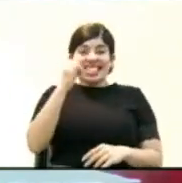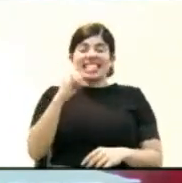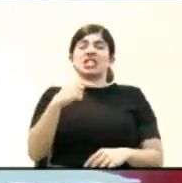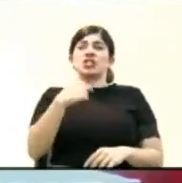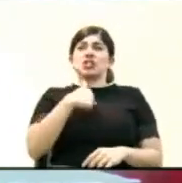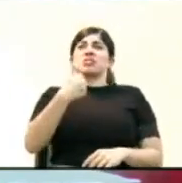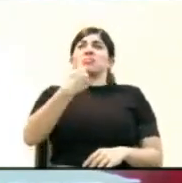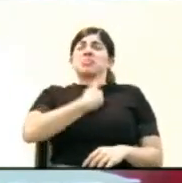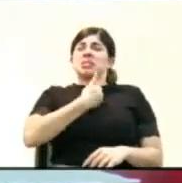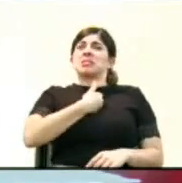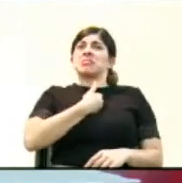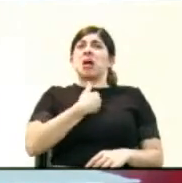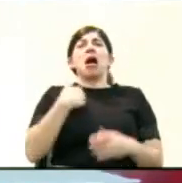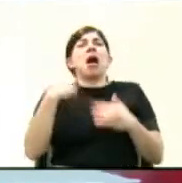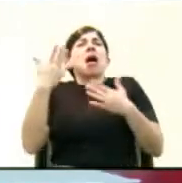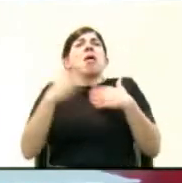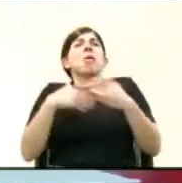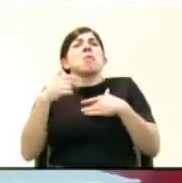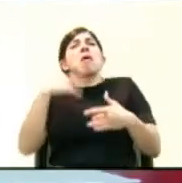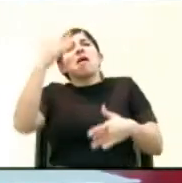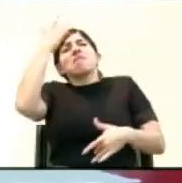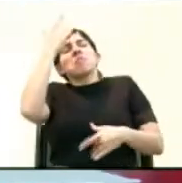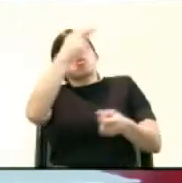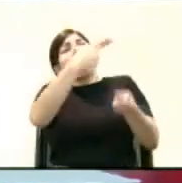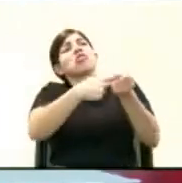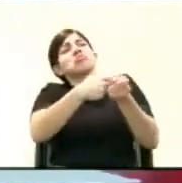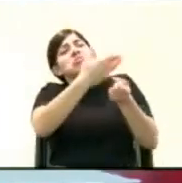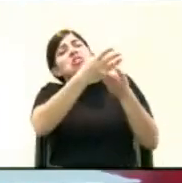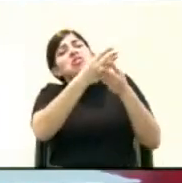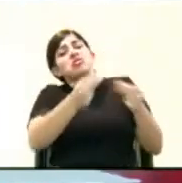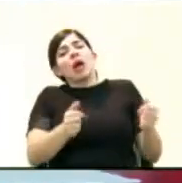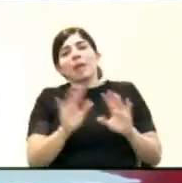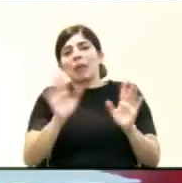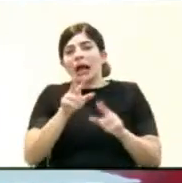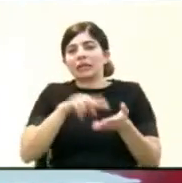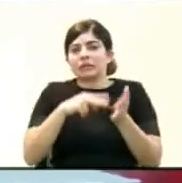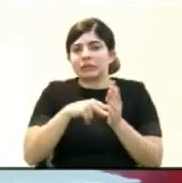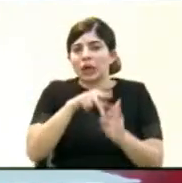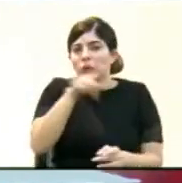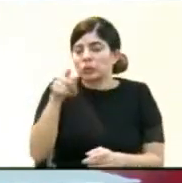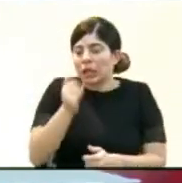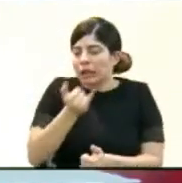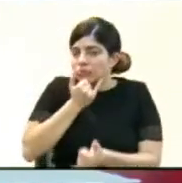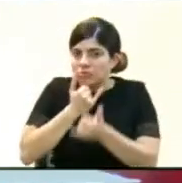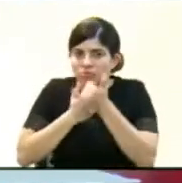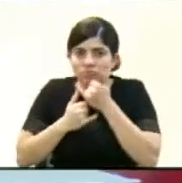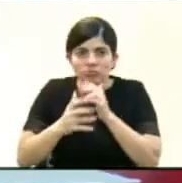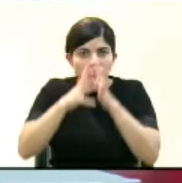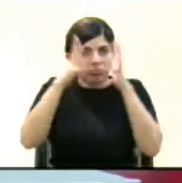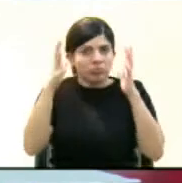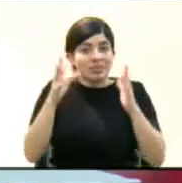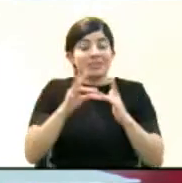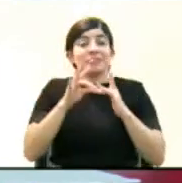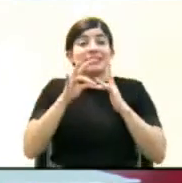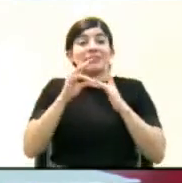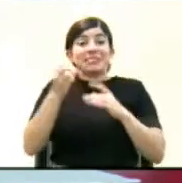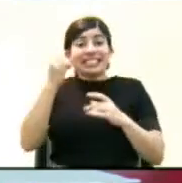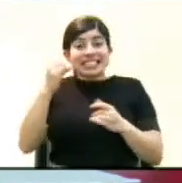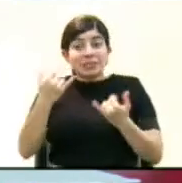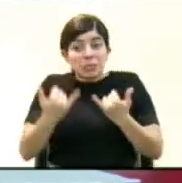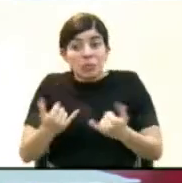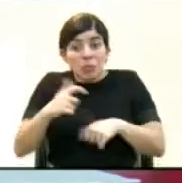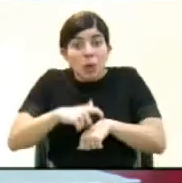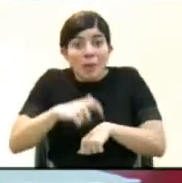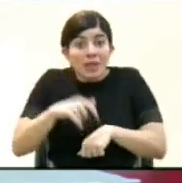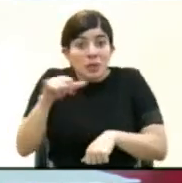sistema hospitalario atajará cualquier penal, estamos muy equivocados, especialmente cuando estamos en la etapa en la que